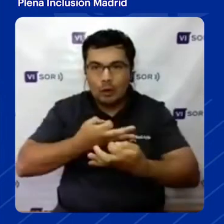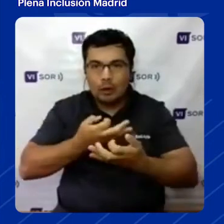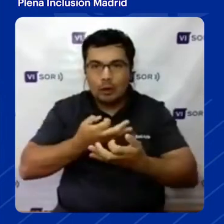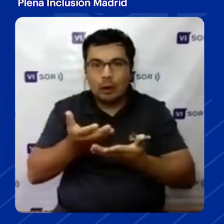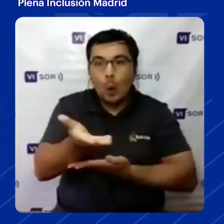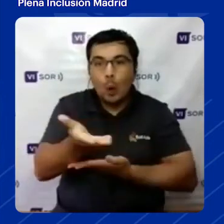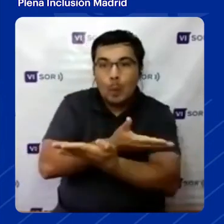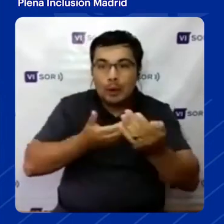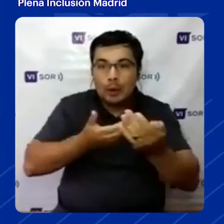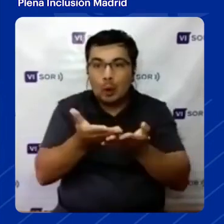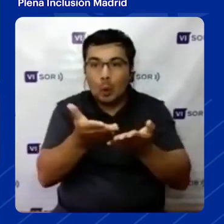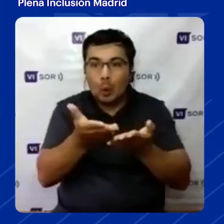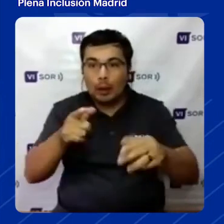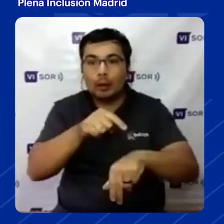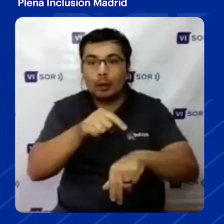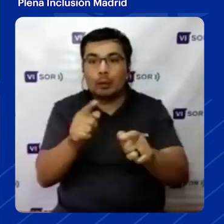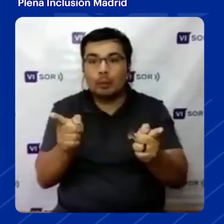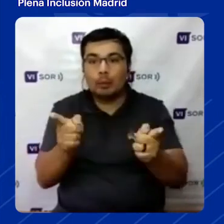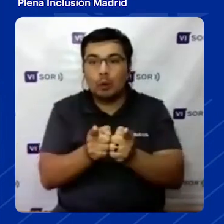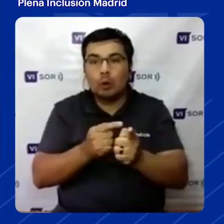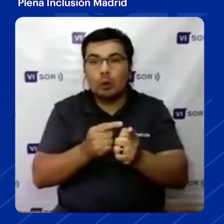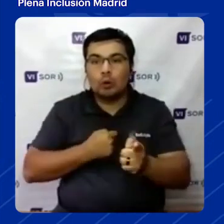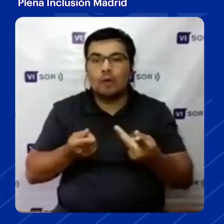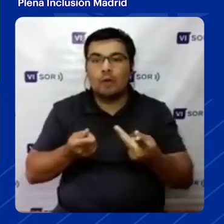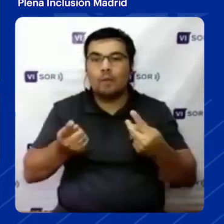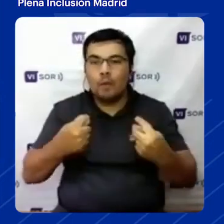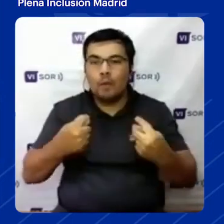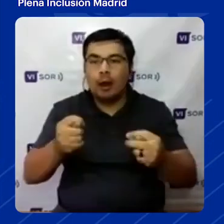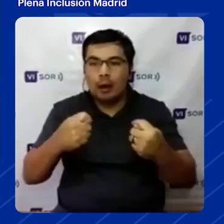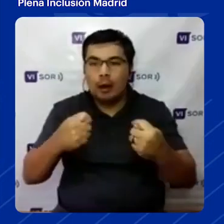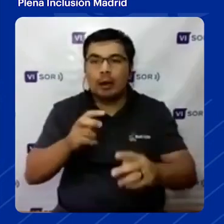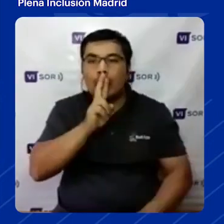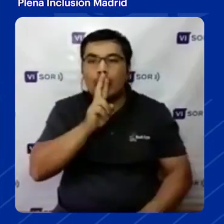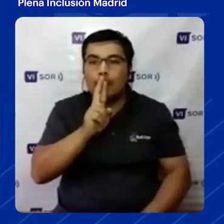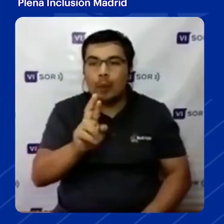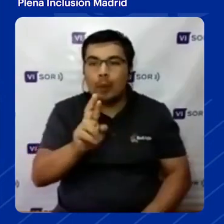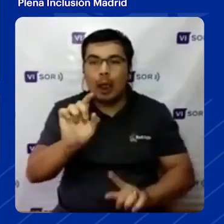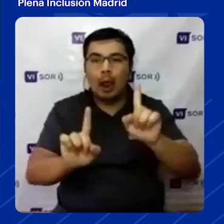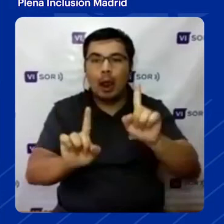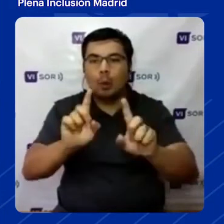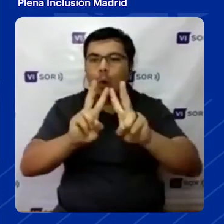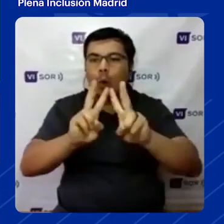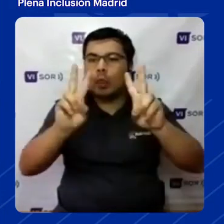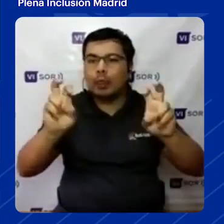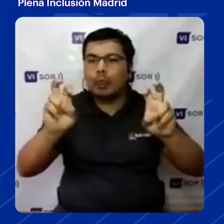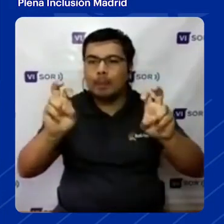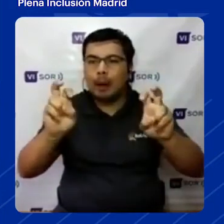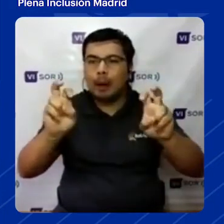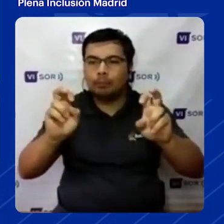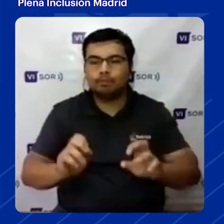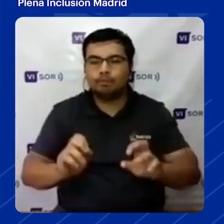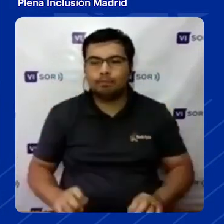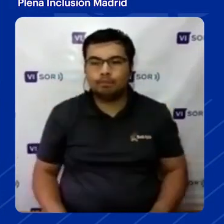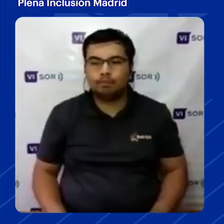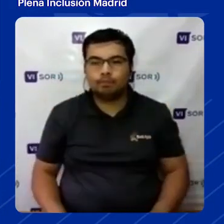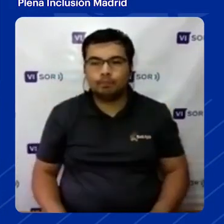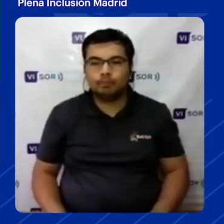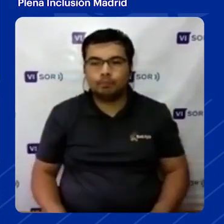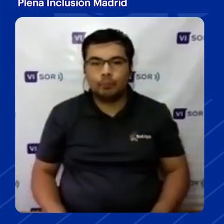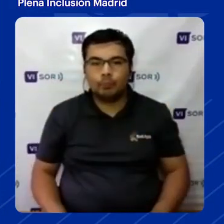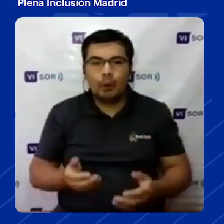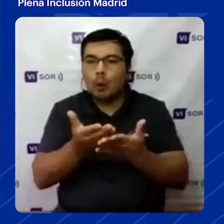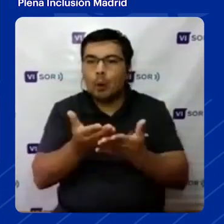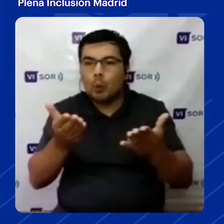ratito, pues voy a intentar responderles algunas cuestiones que les permitan